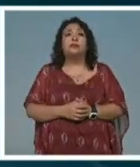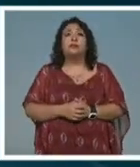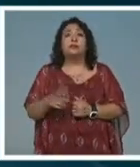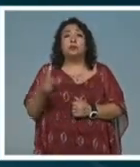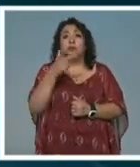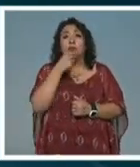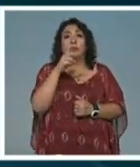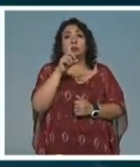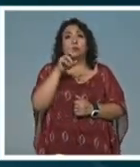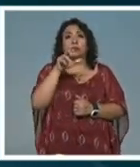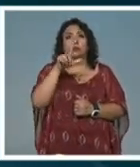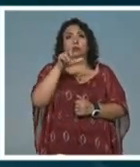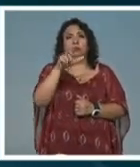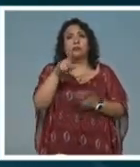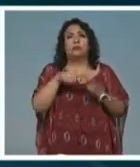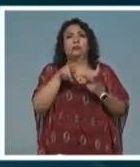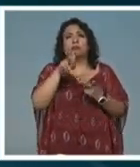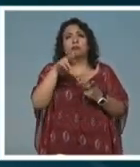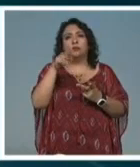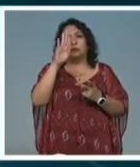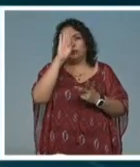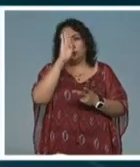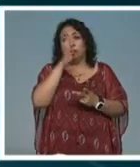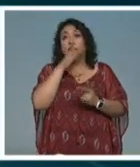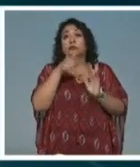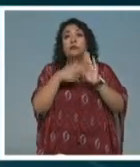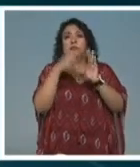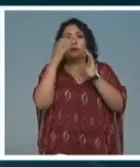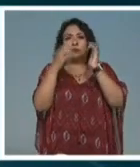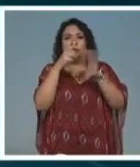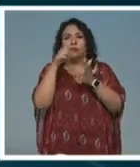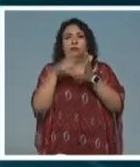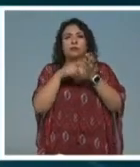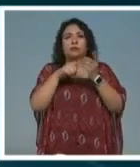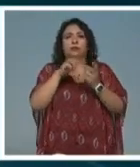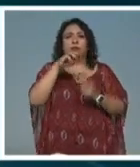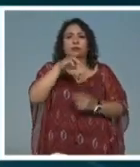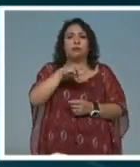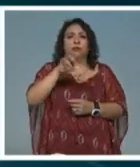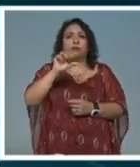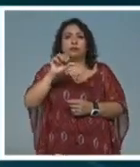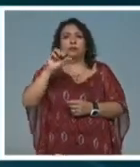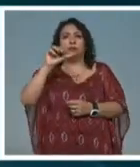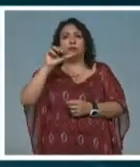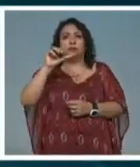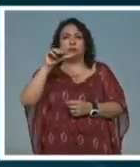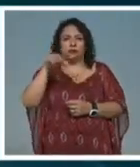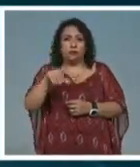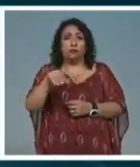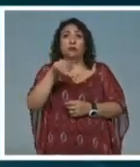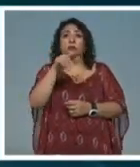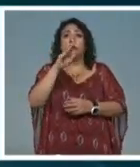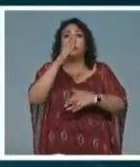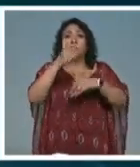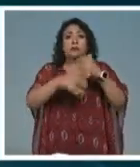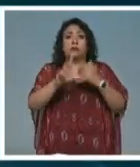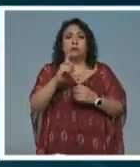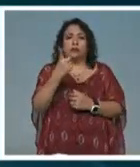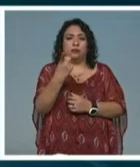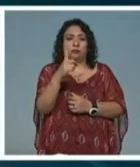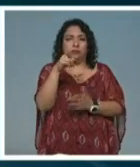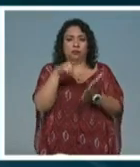Daniel Lezama, Vértigos de Mediodía, se exhibe en el Museo de Arte Moderno hasta el 31 de diciembre de